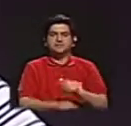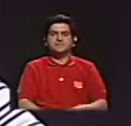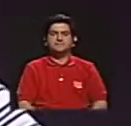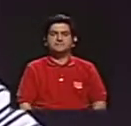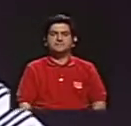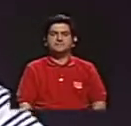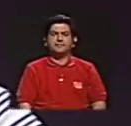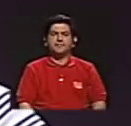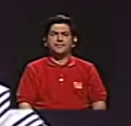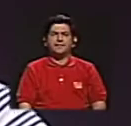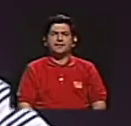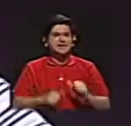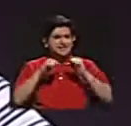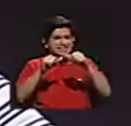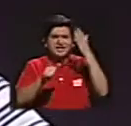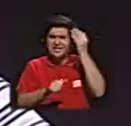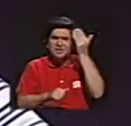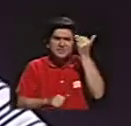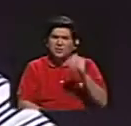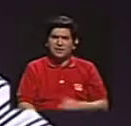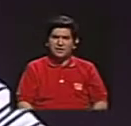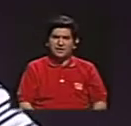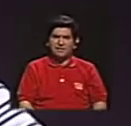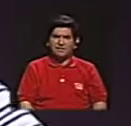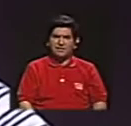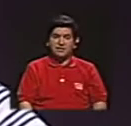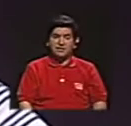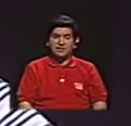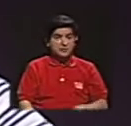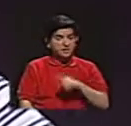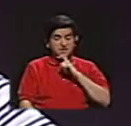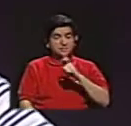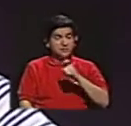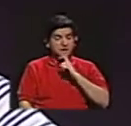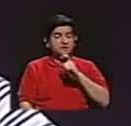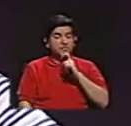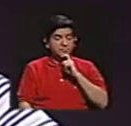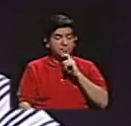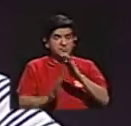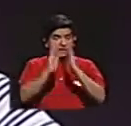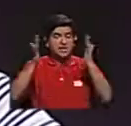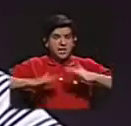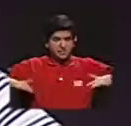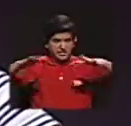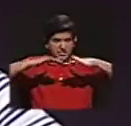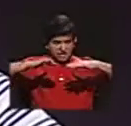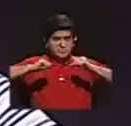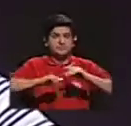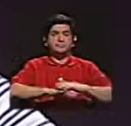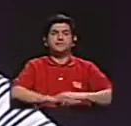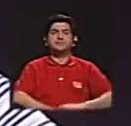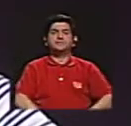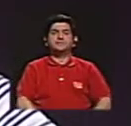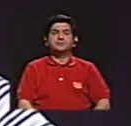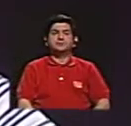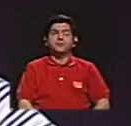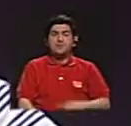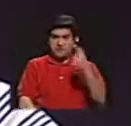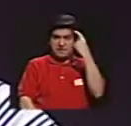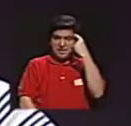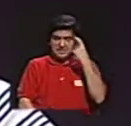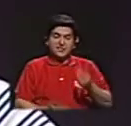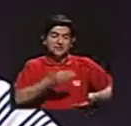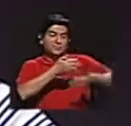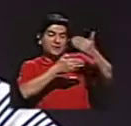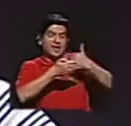Entonces, ¿por qué tienen que seguir? Porque si es muy difícil abrir brecha para que las de